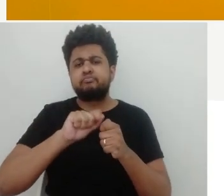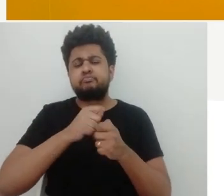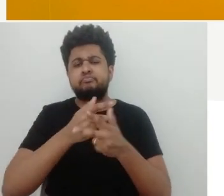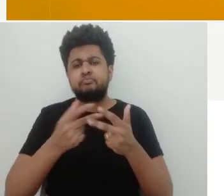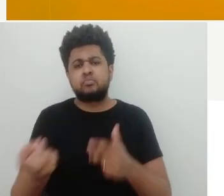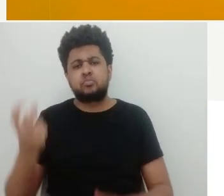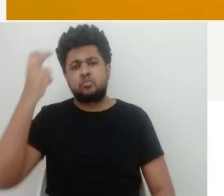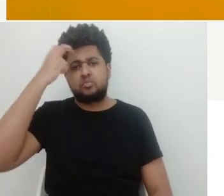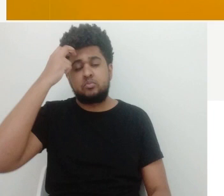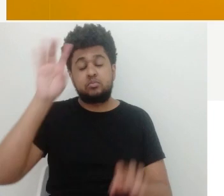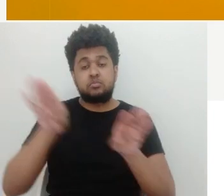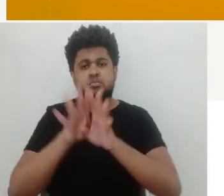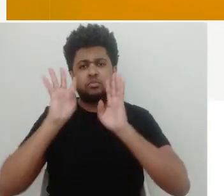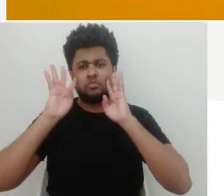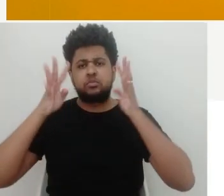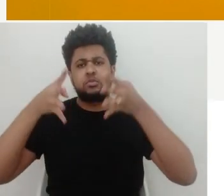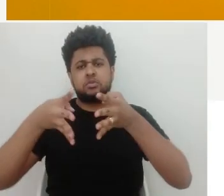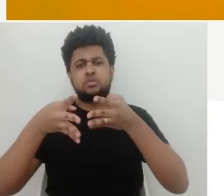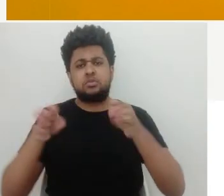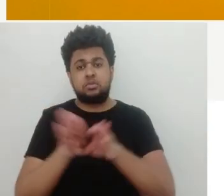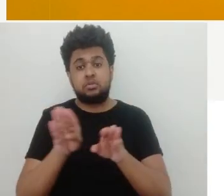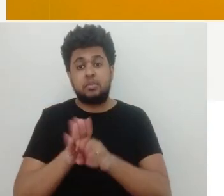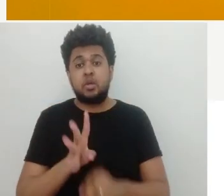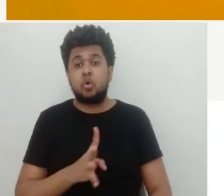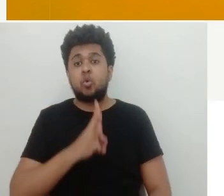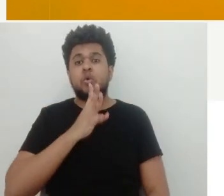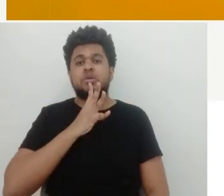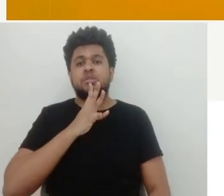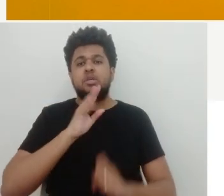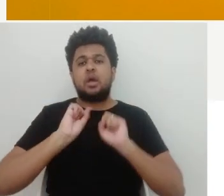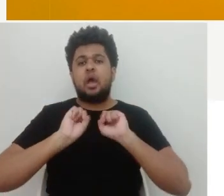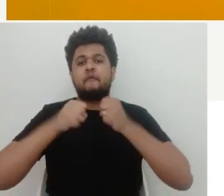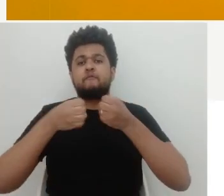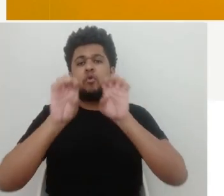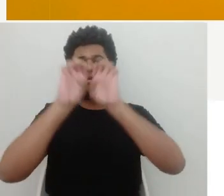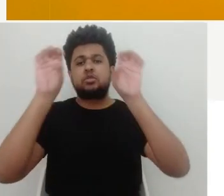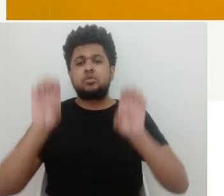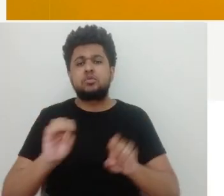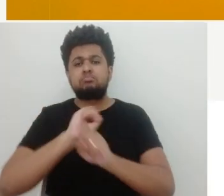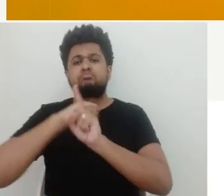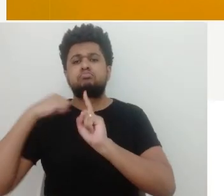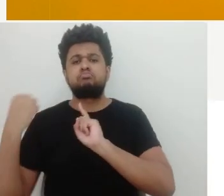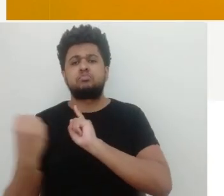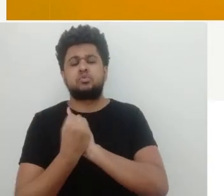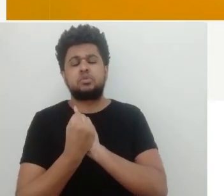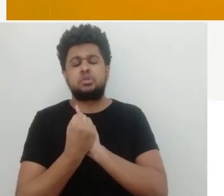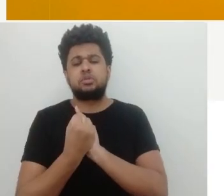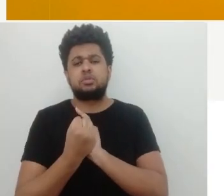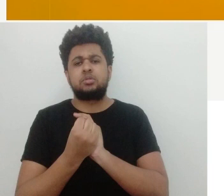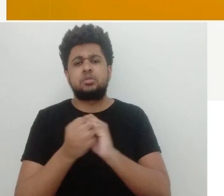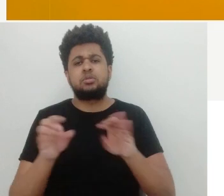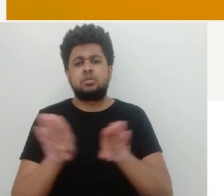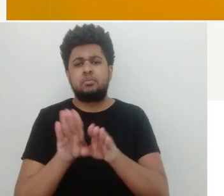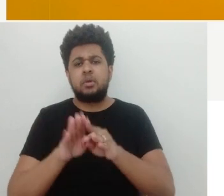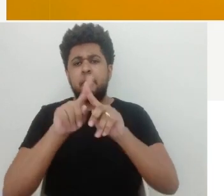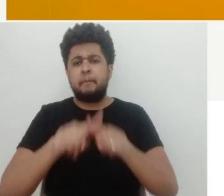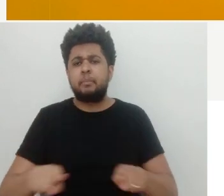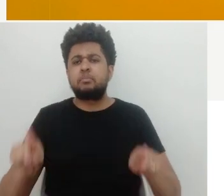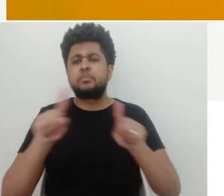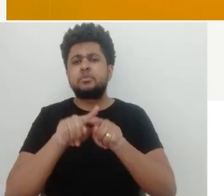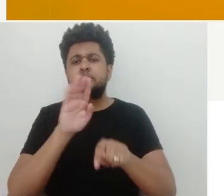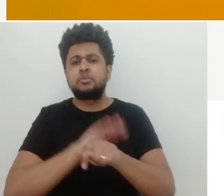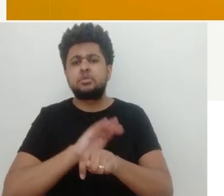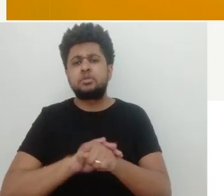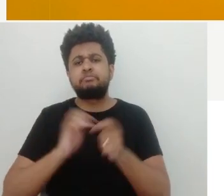la fuerza estructurante de lo social y al mismo tiempo la capacidad de agencia humana, ¿verdad? Y me parece